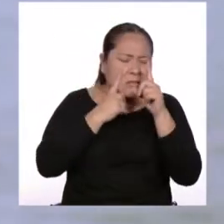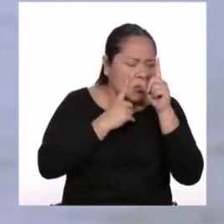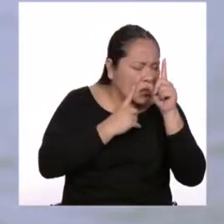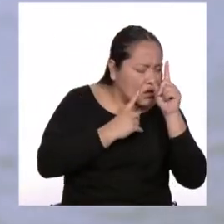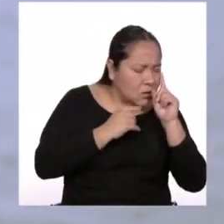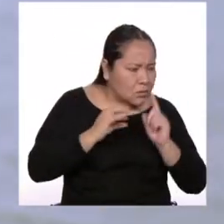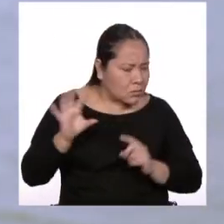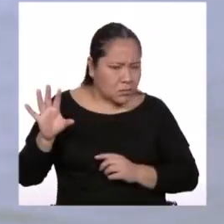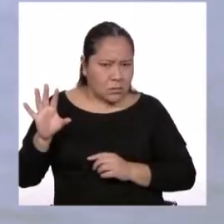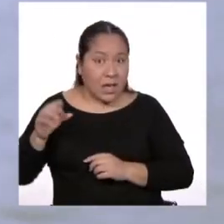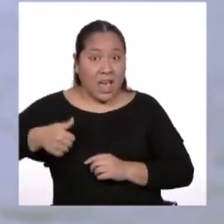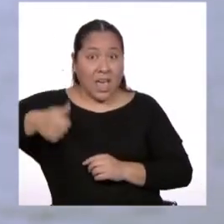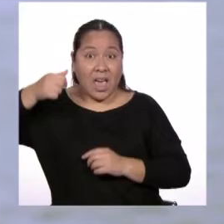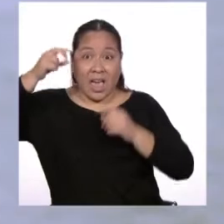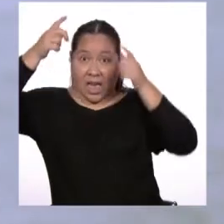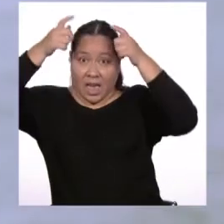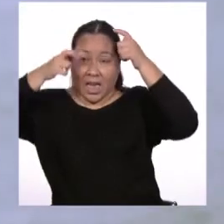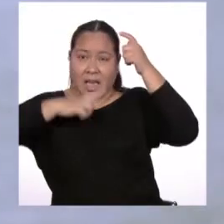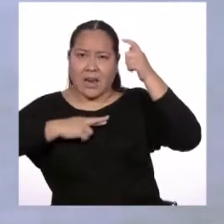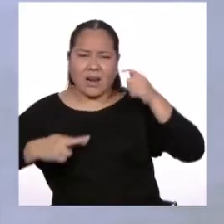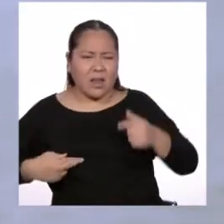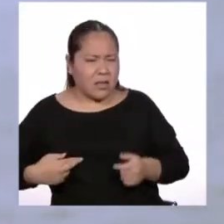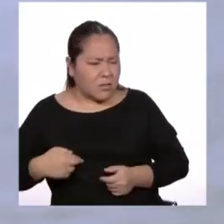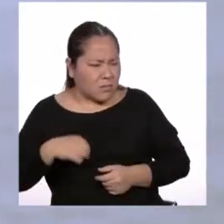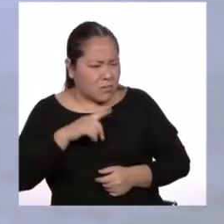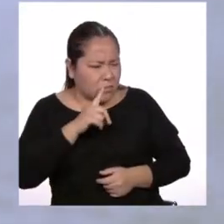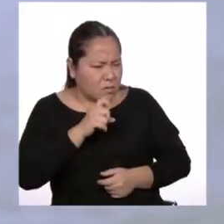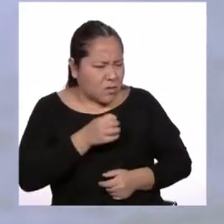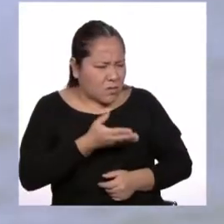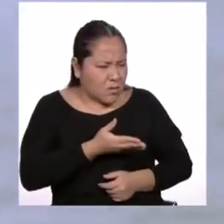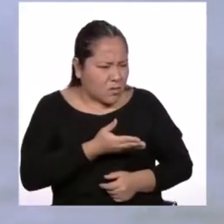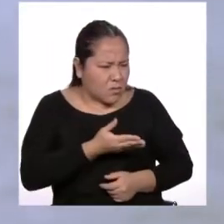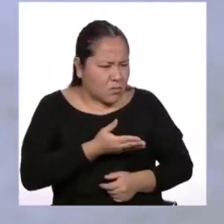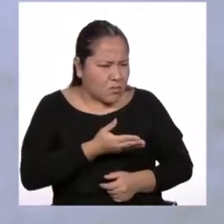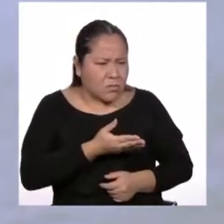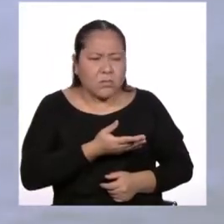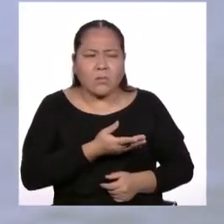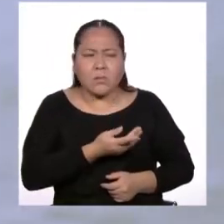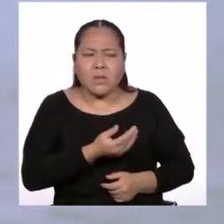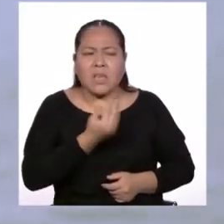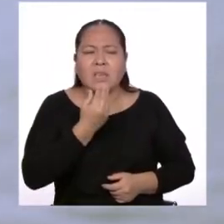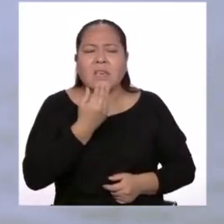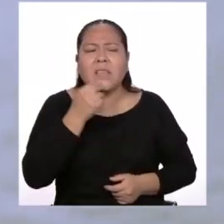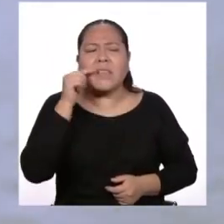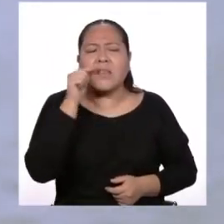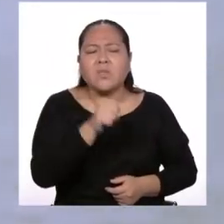paró todos los himnos y preguntó al enigmático huésped sobre su verdadera identidad.